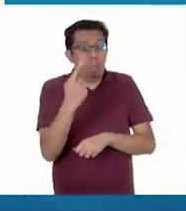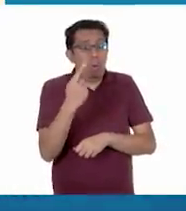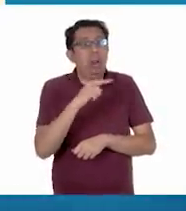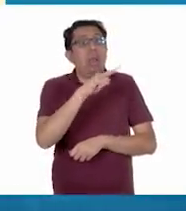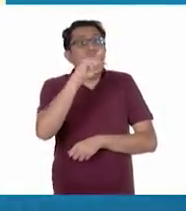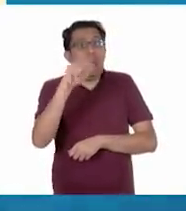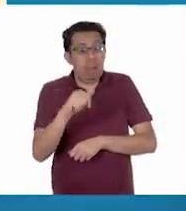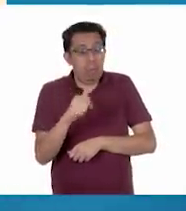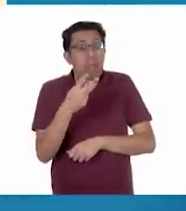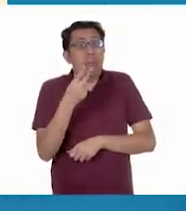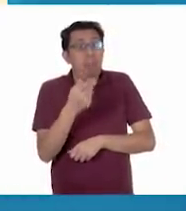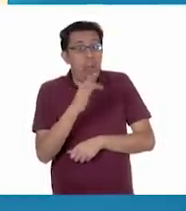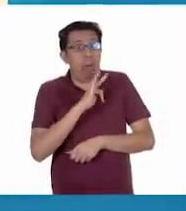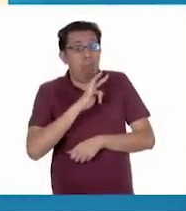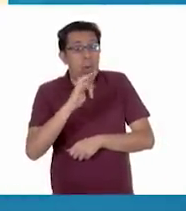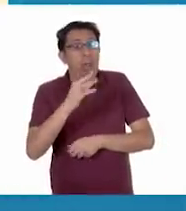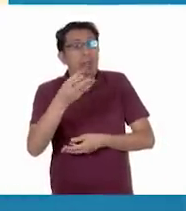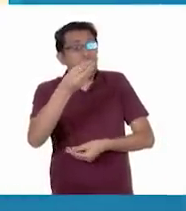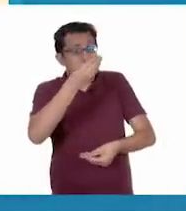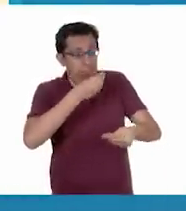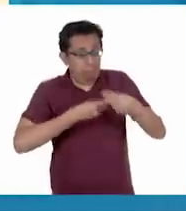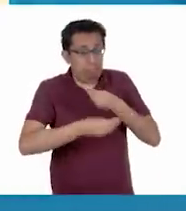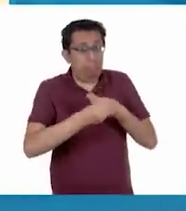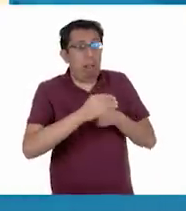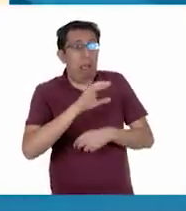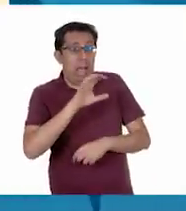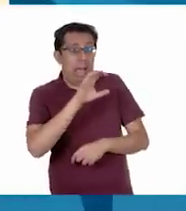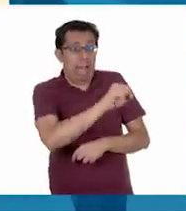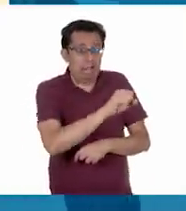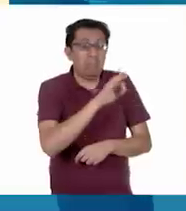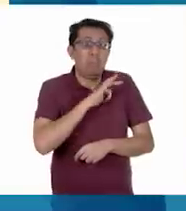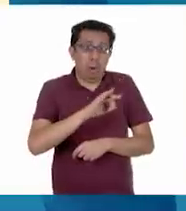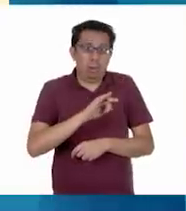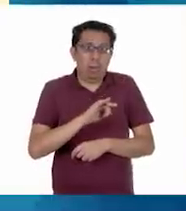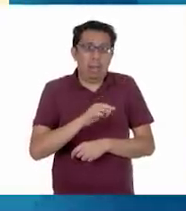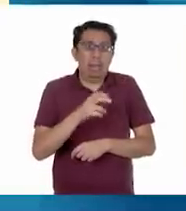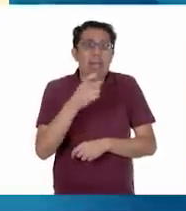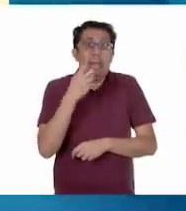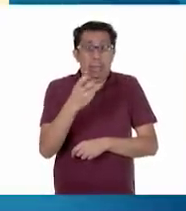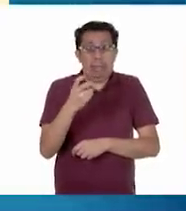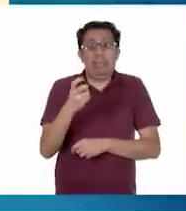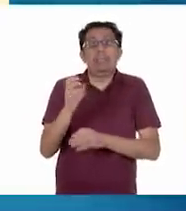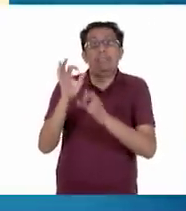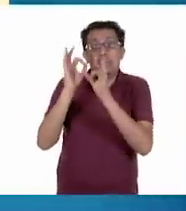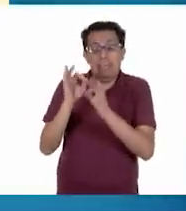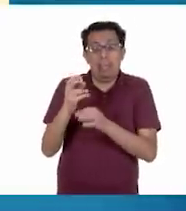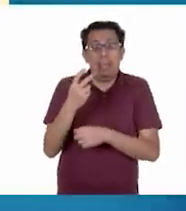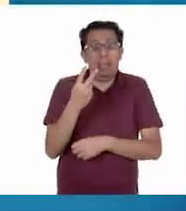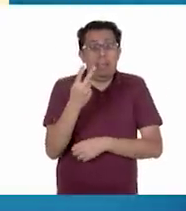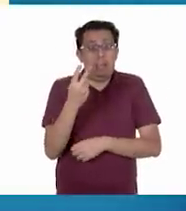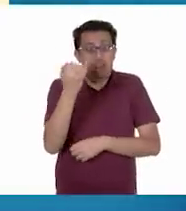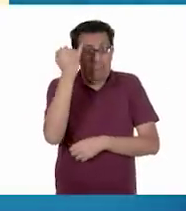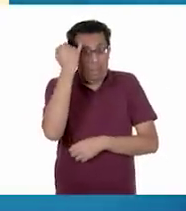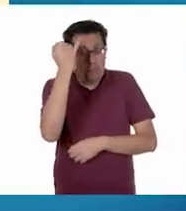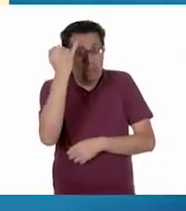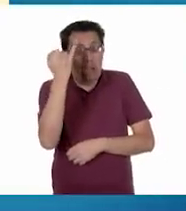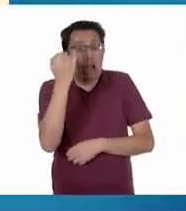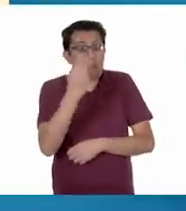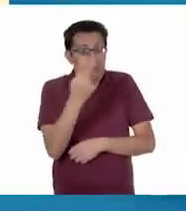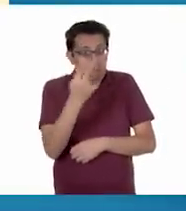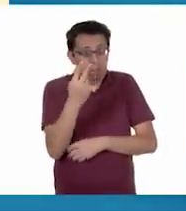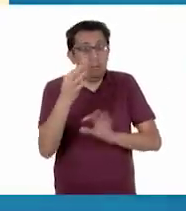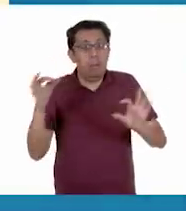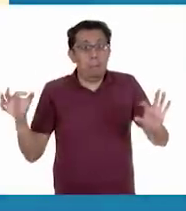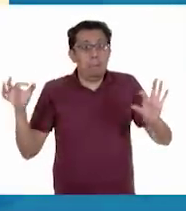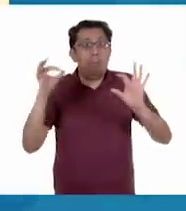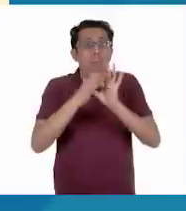la agresión. ¡Wow! Excelente, Juan Carlos. Las dos son ideas complementarias y son muy